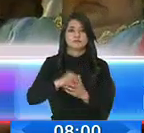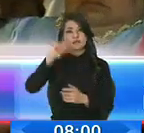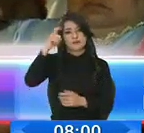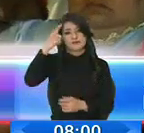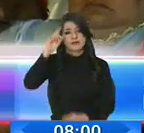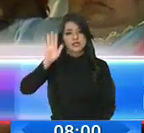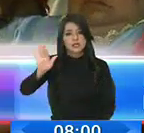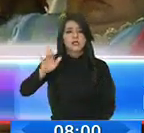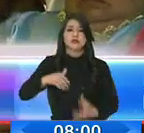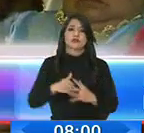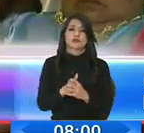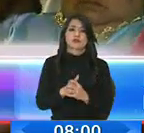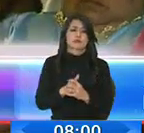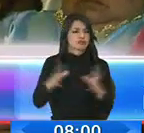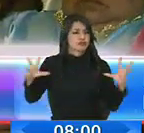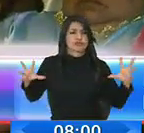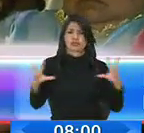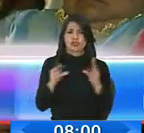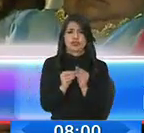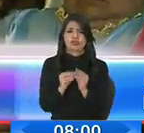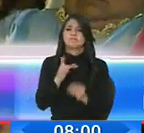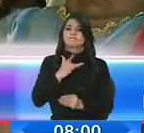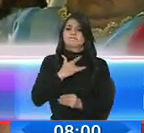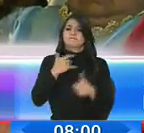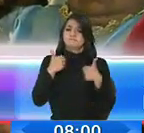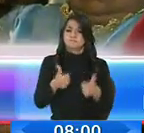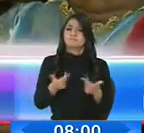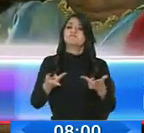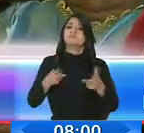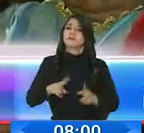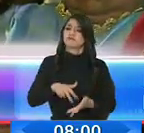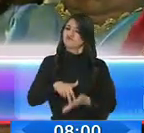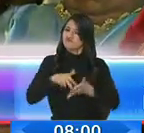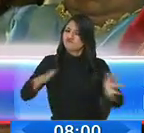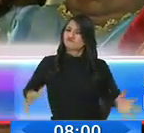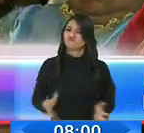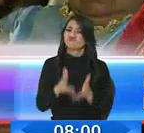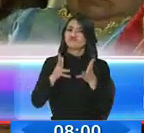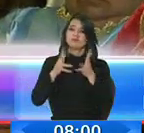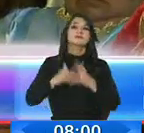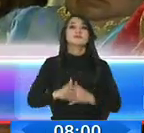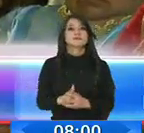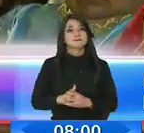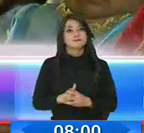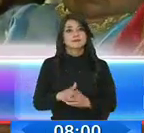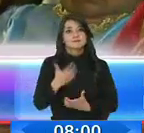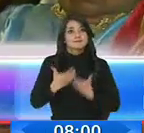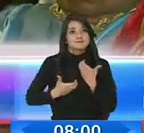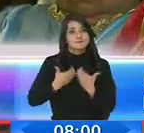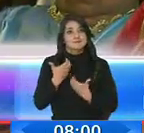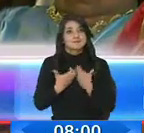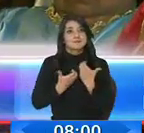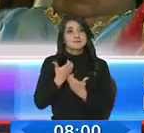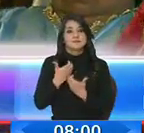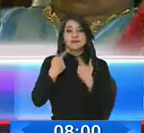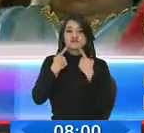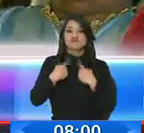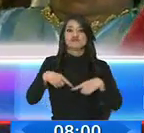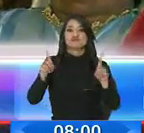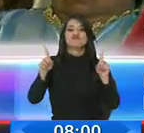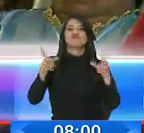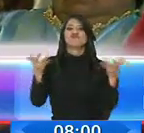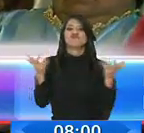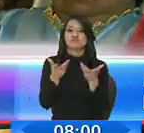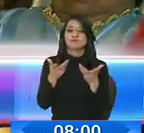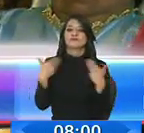gobernantes, nuestros peregrinos se sientan también motivados y entusiasmados para anunciar y proclamar